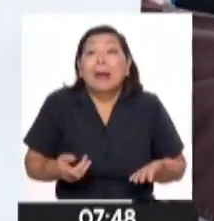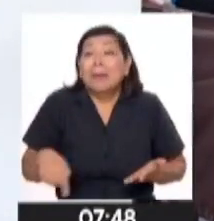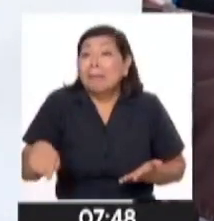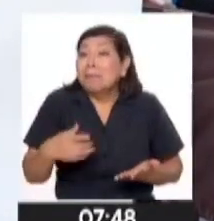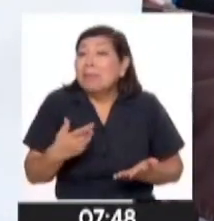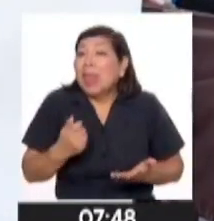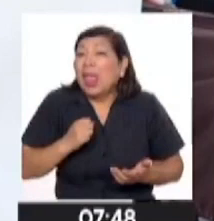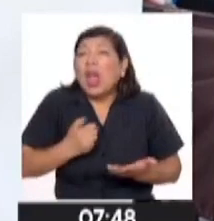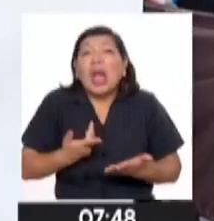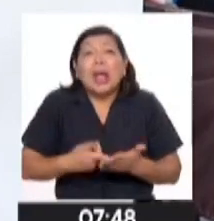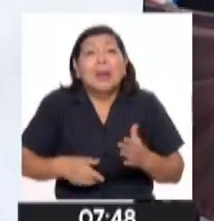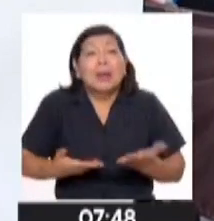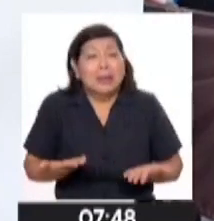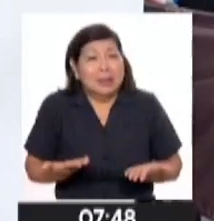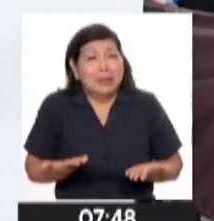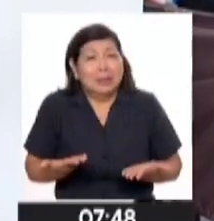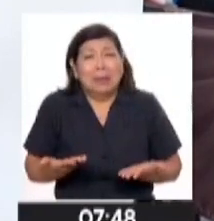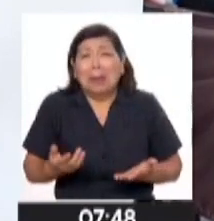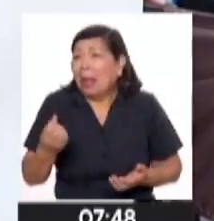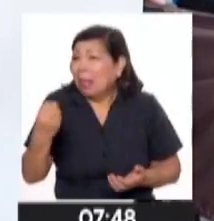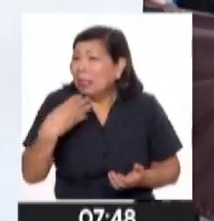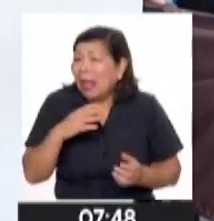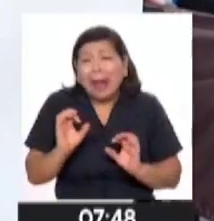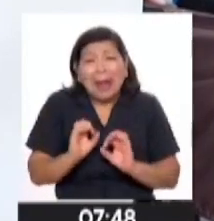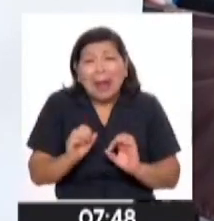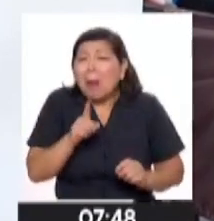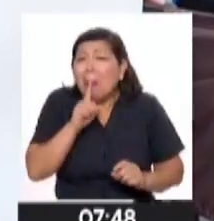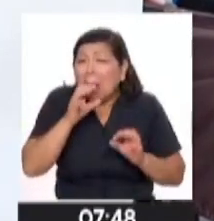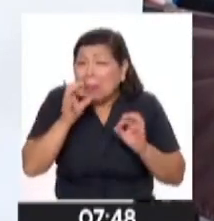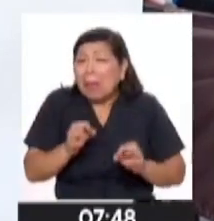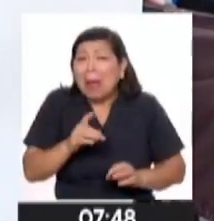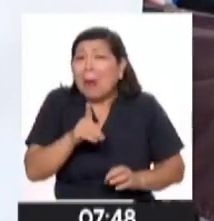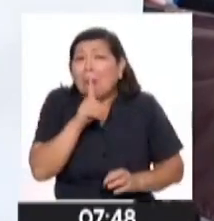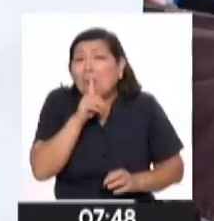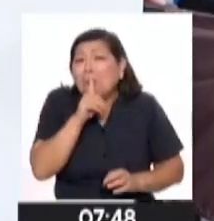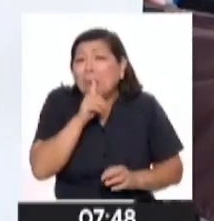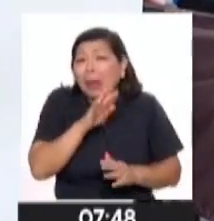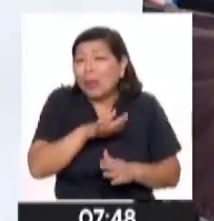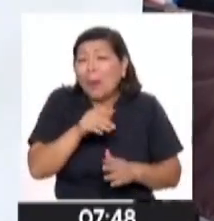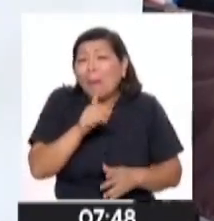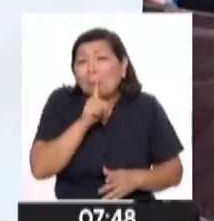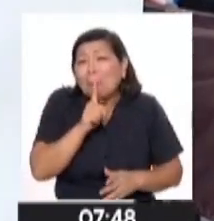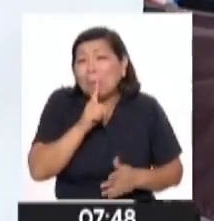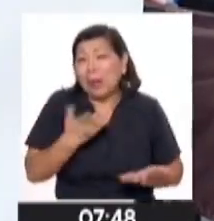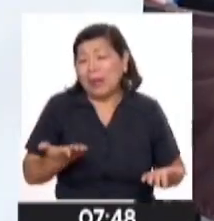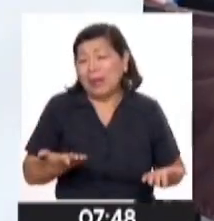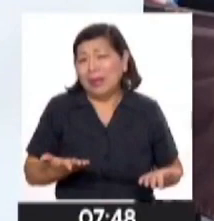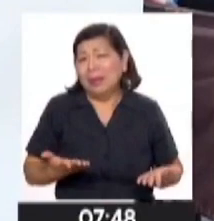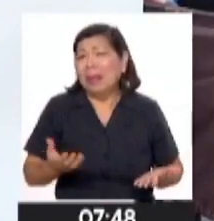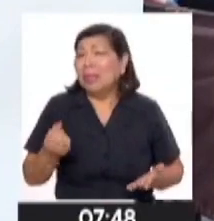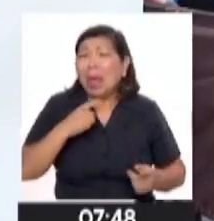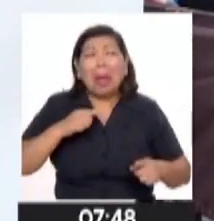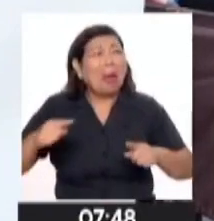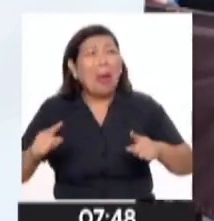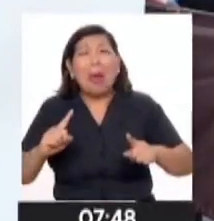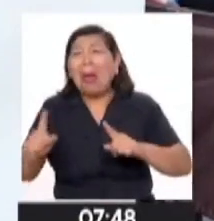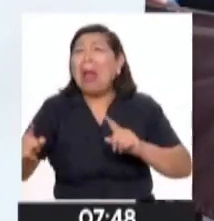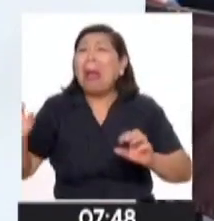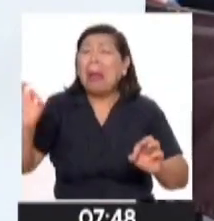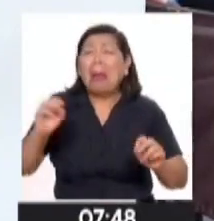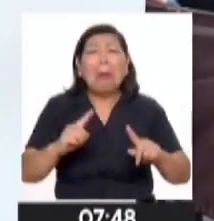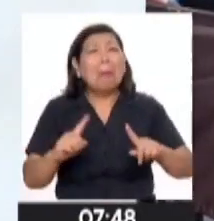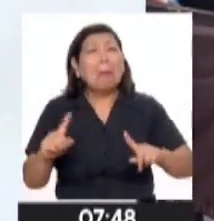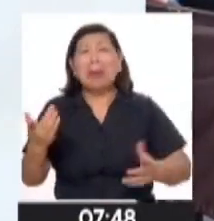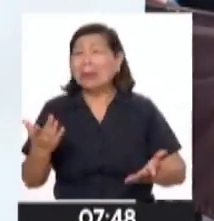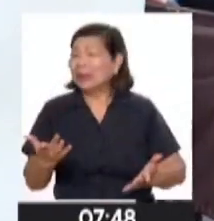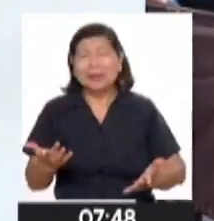pasado realmente, porque nadie me da una información exacta, nadie. Me dicen una y otra versión, pero yo